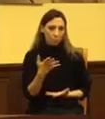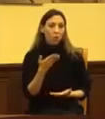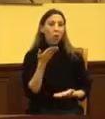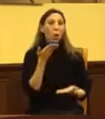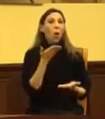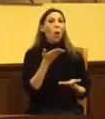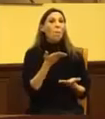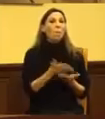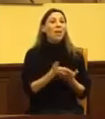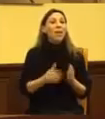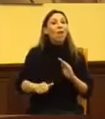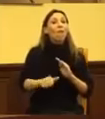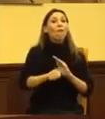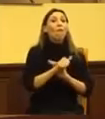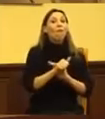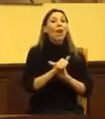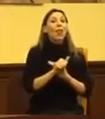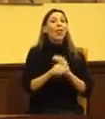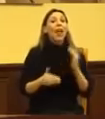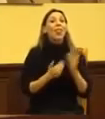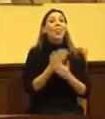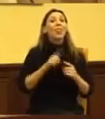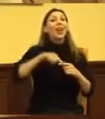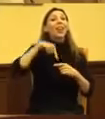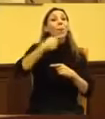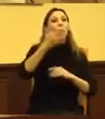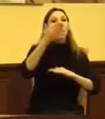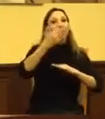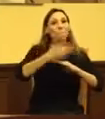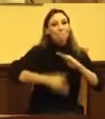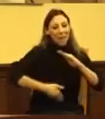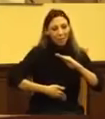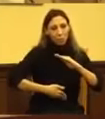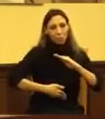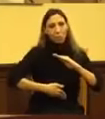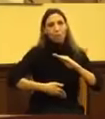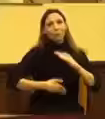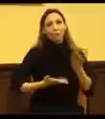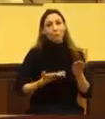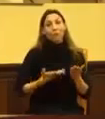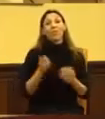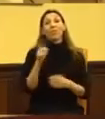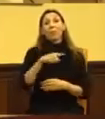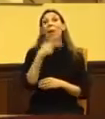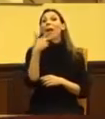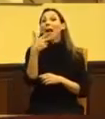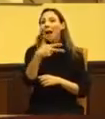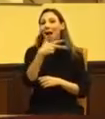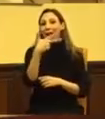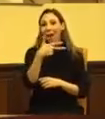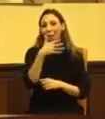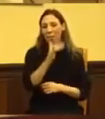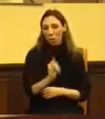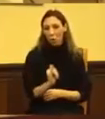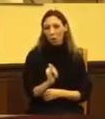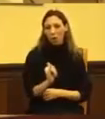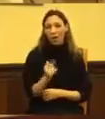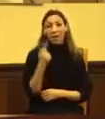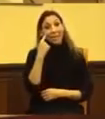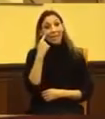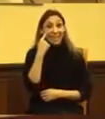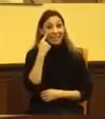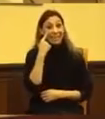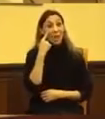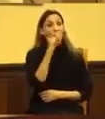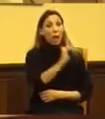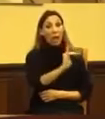de la fianza al día siguiente de vencer el plazo. Está grabada también la comisión, Está grabada y hay más testigos. Es